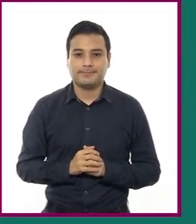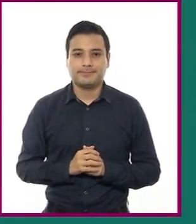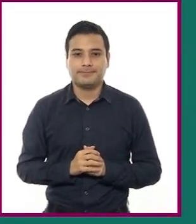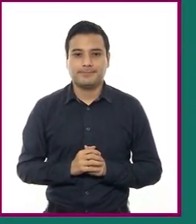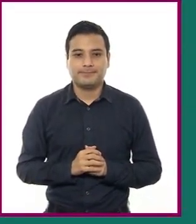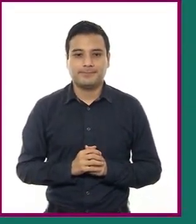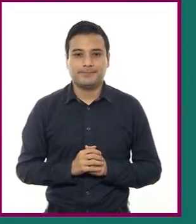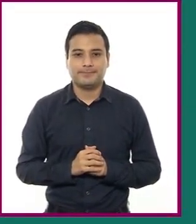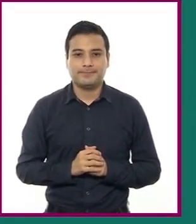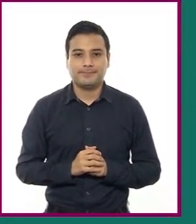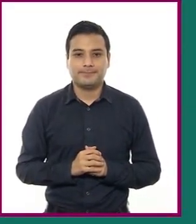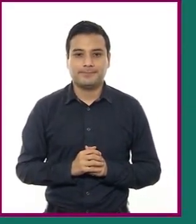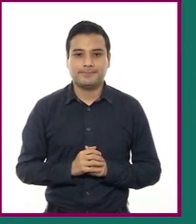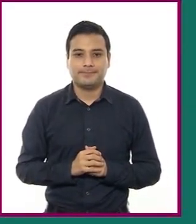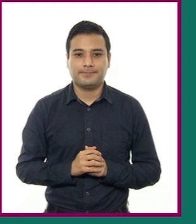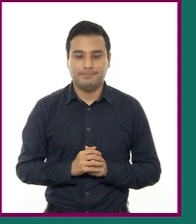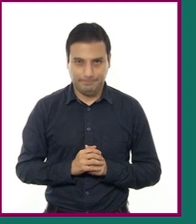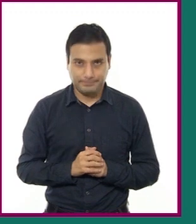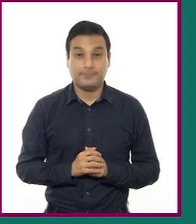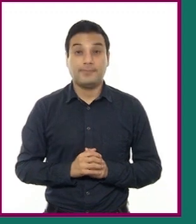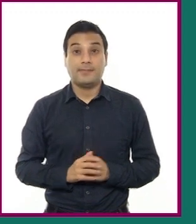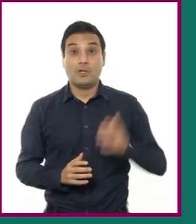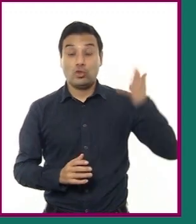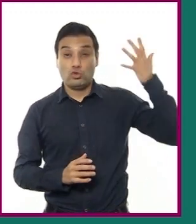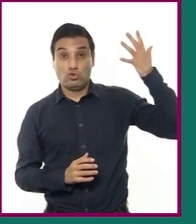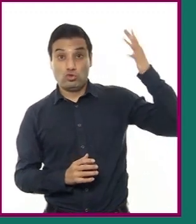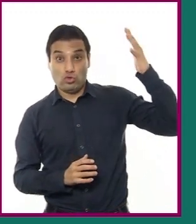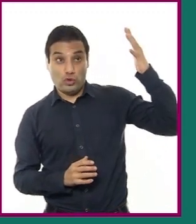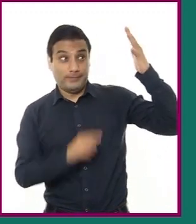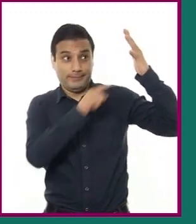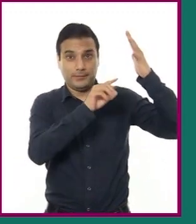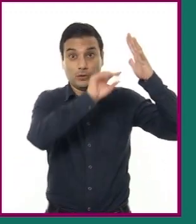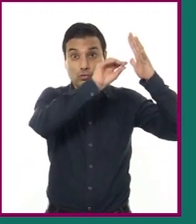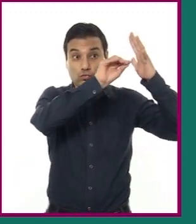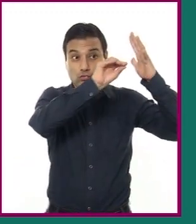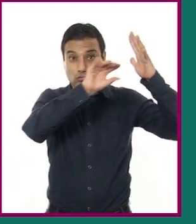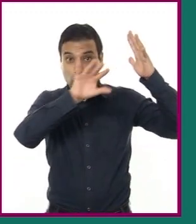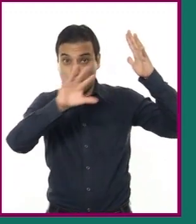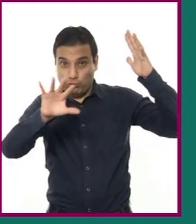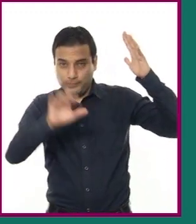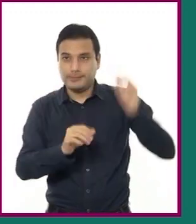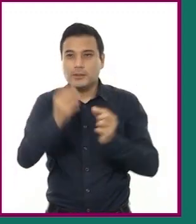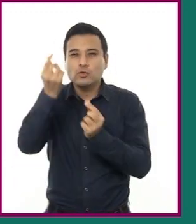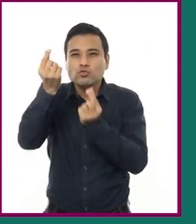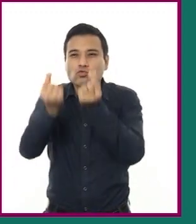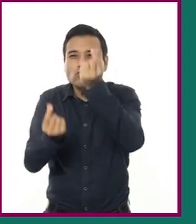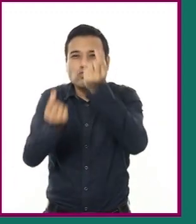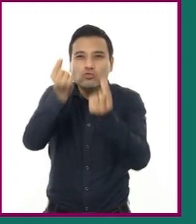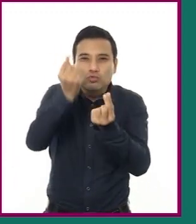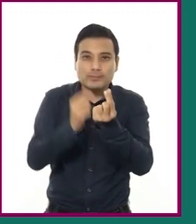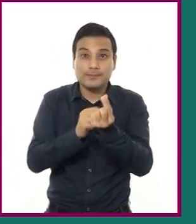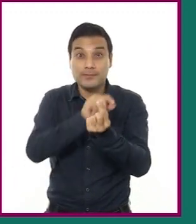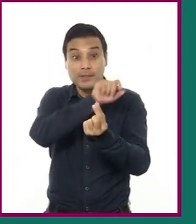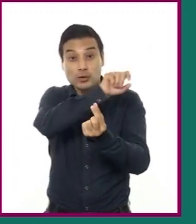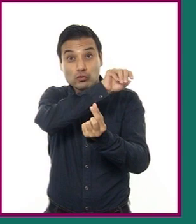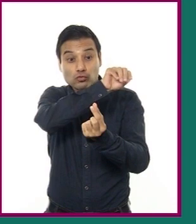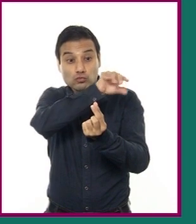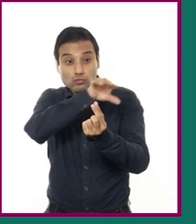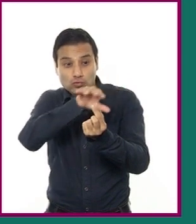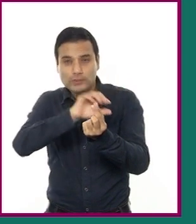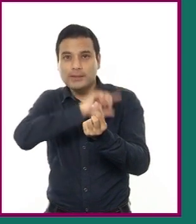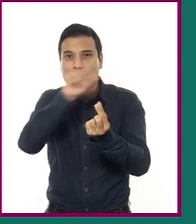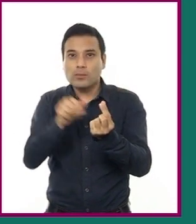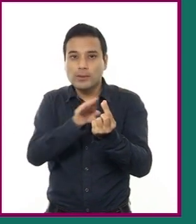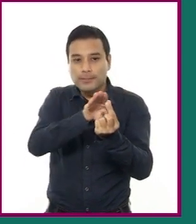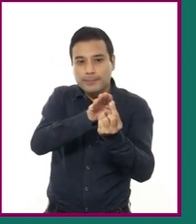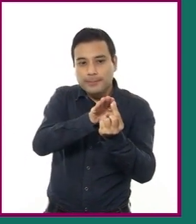lugar, está la luz que llega del Sol a las gotas de agua, la cual se dispersa y sale a 42 grados con